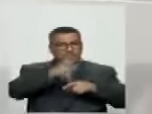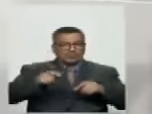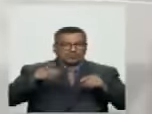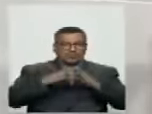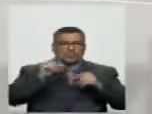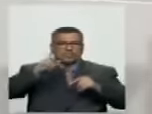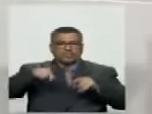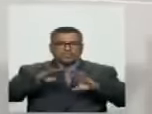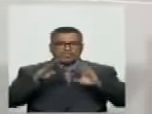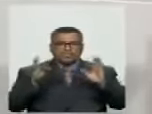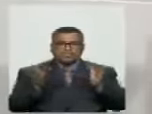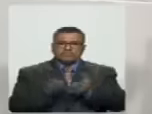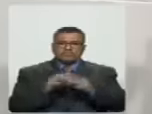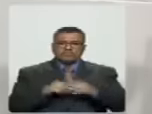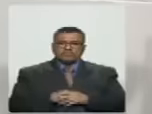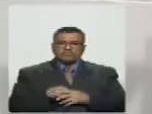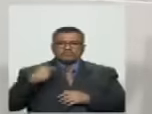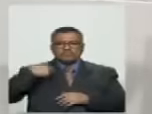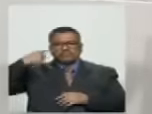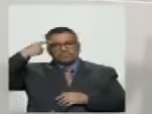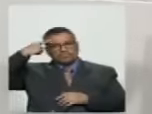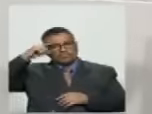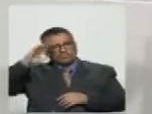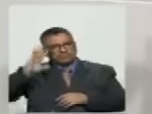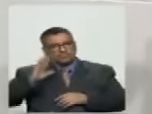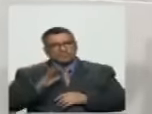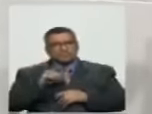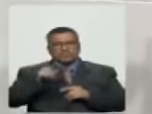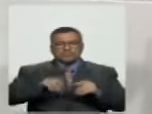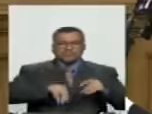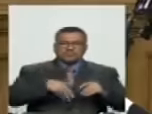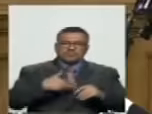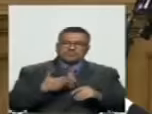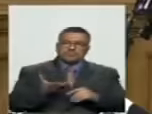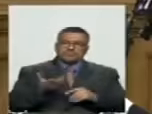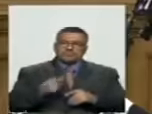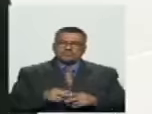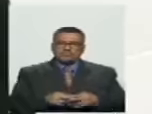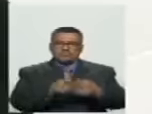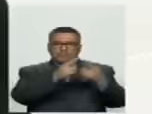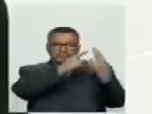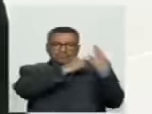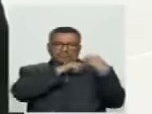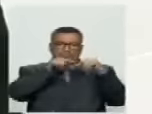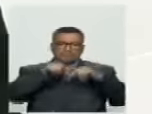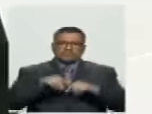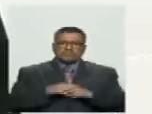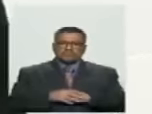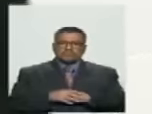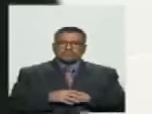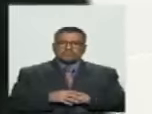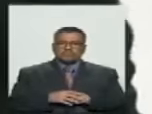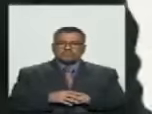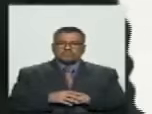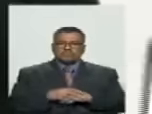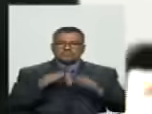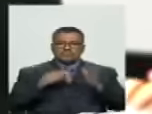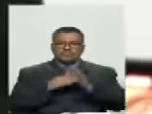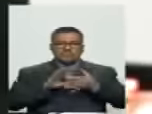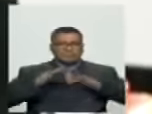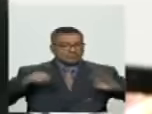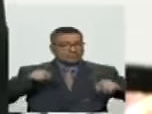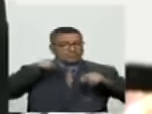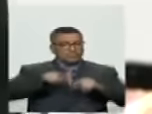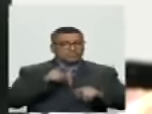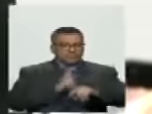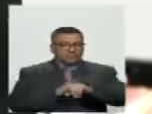planeta. Ojalá podamos asumir que la irrupción de las redes sociales,